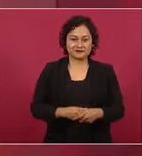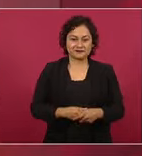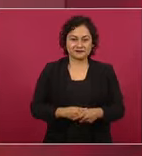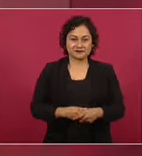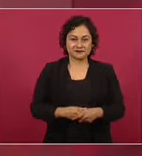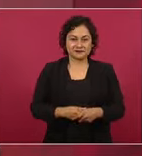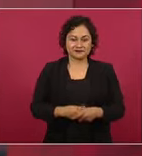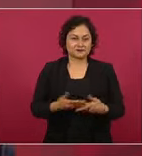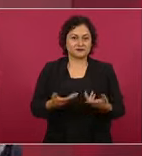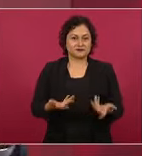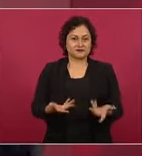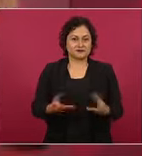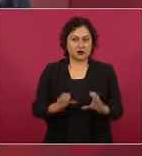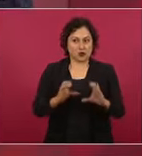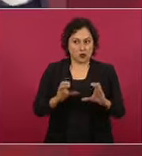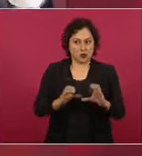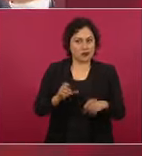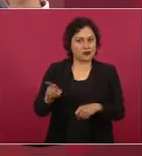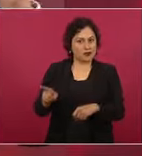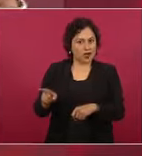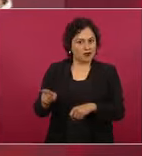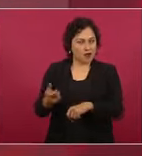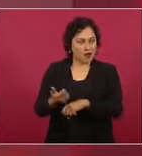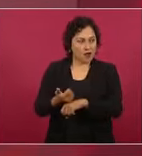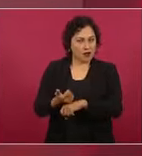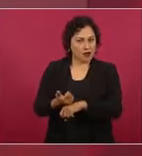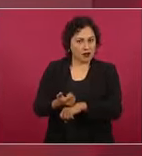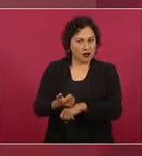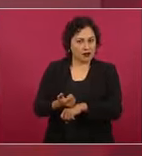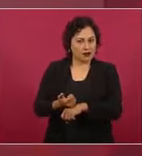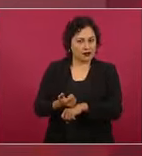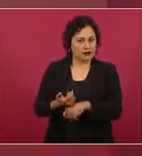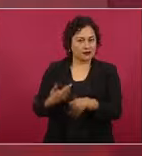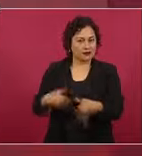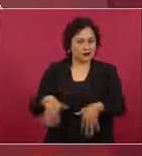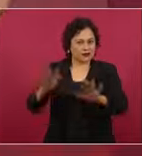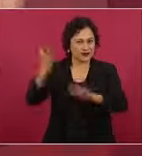Cuidado con el amarillo en aquel entonces.